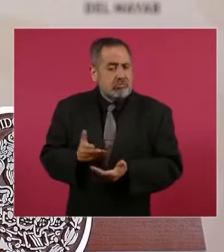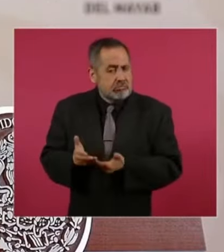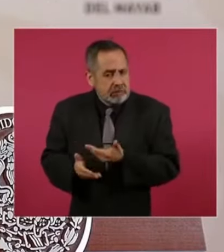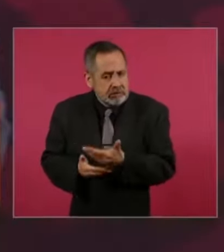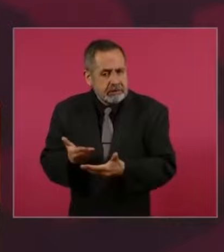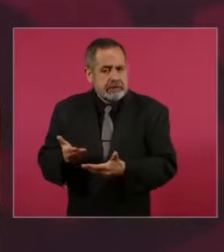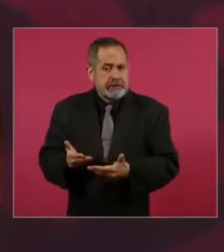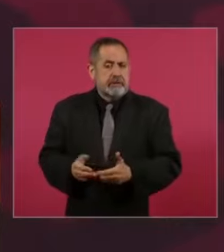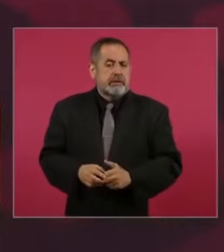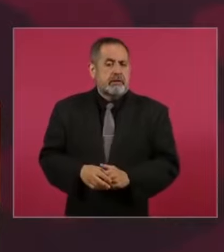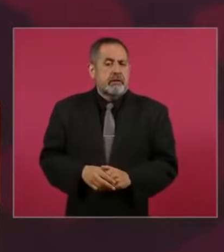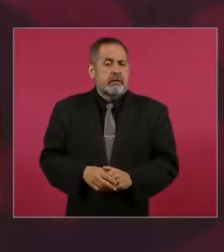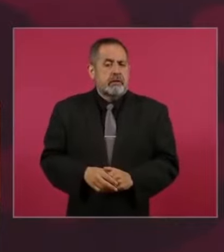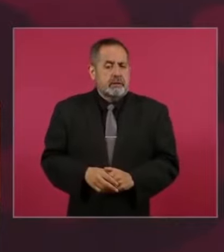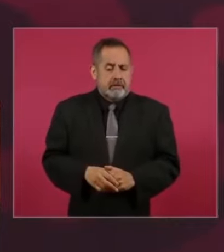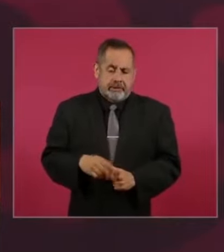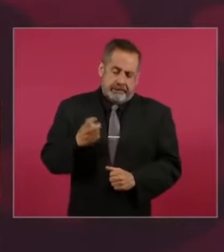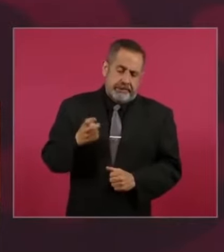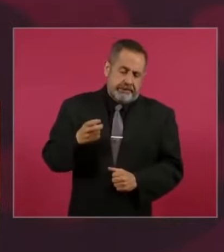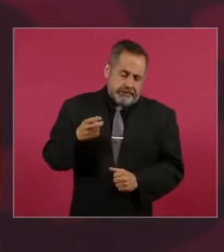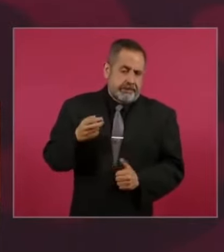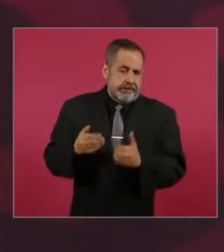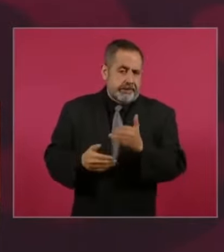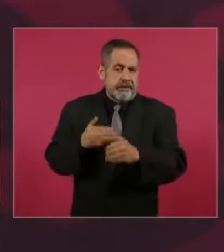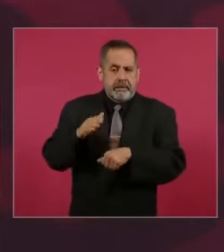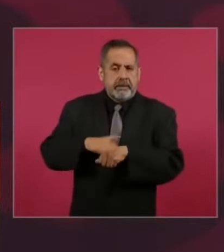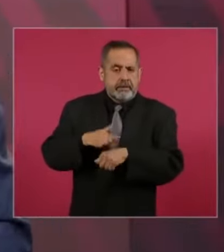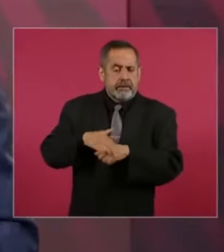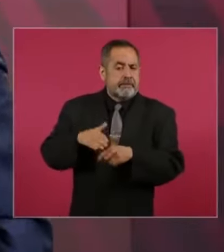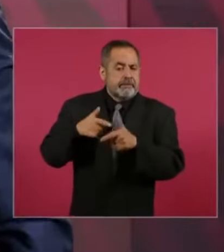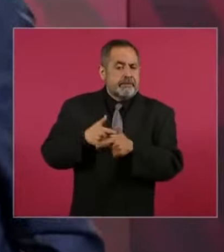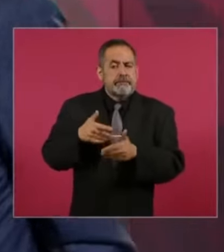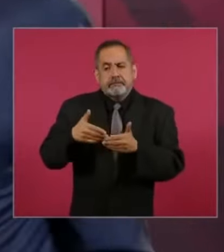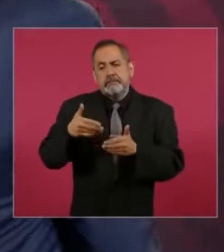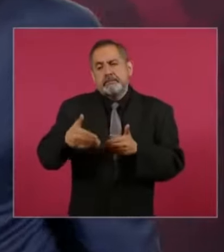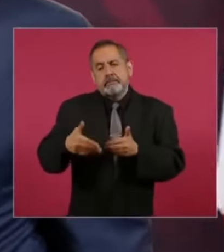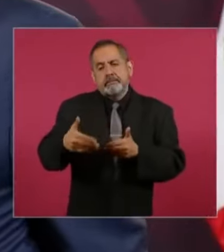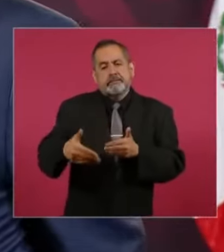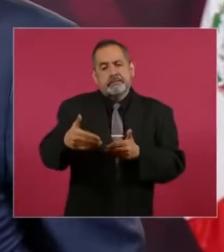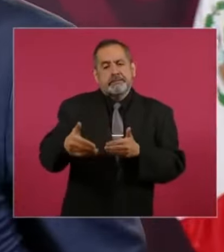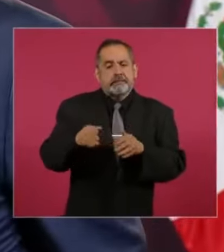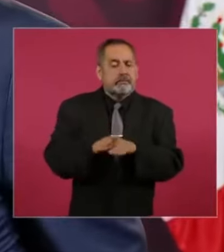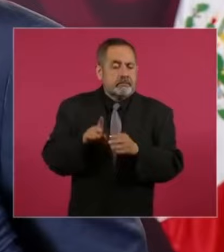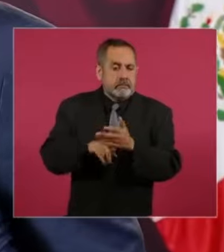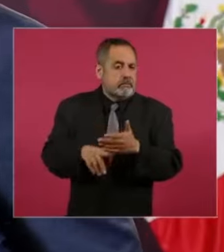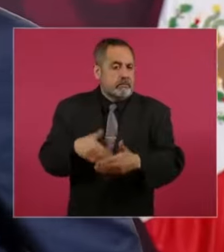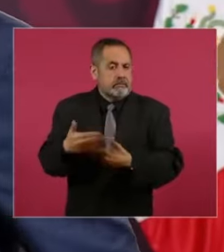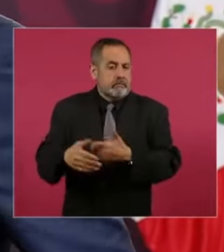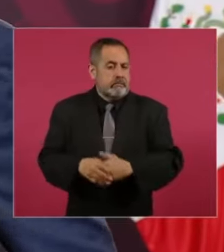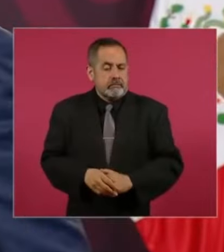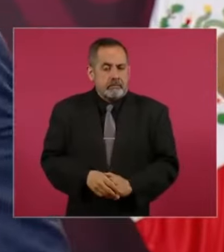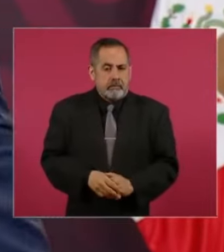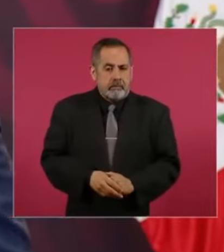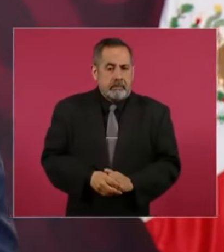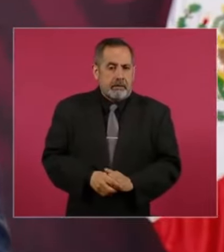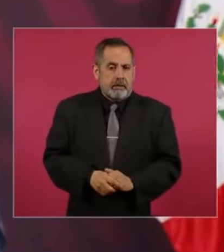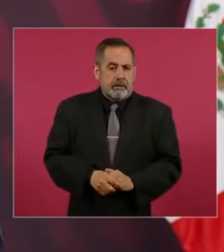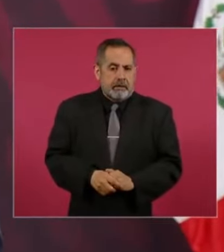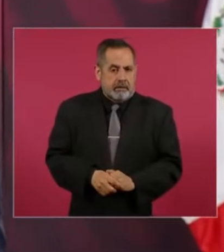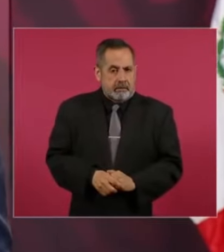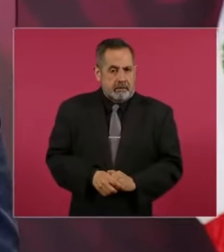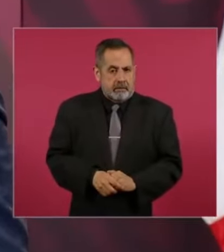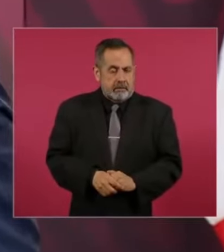Y ahí tiene que ir avanzando, se va avanzando. Ahora,